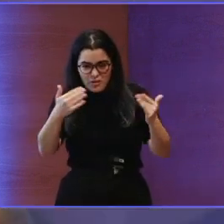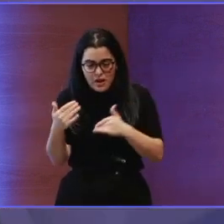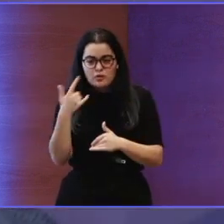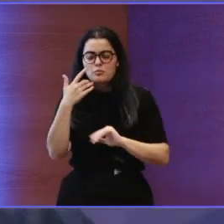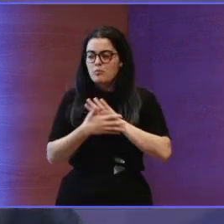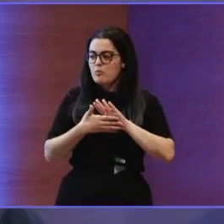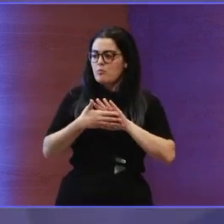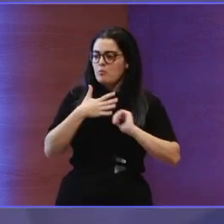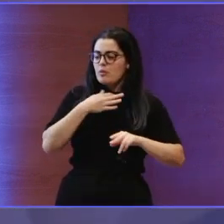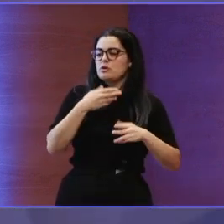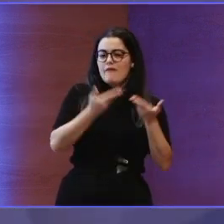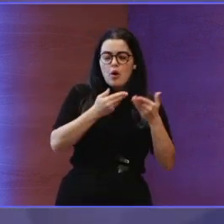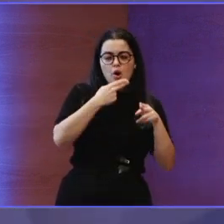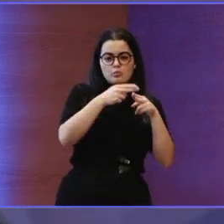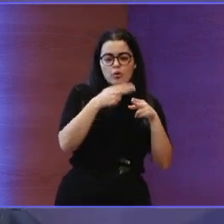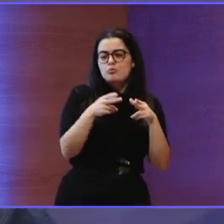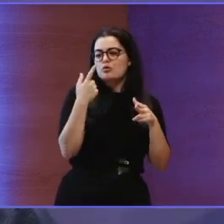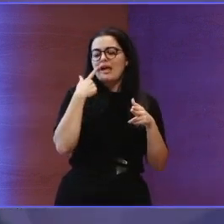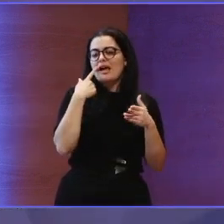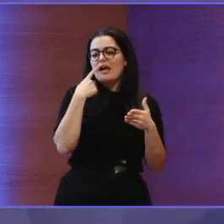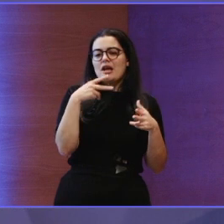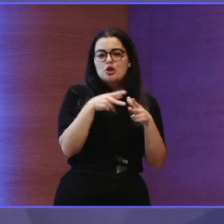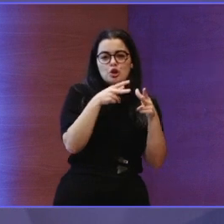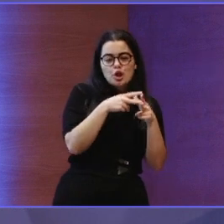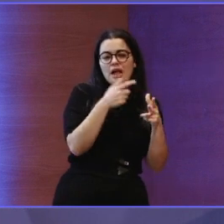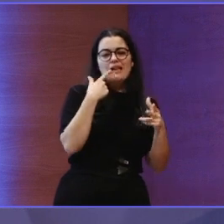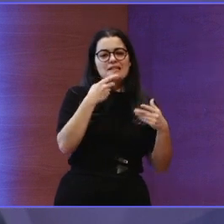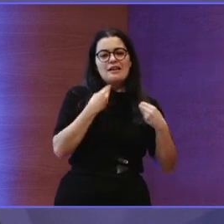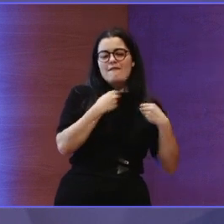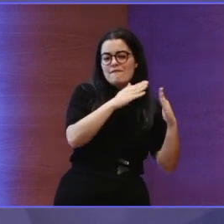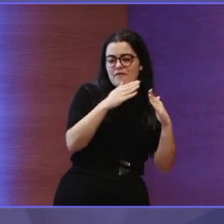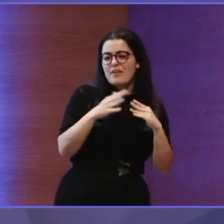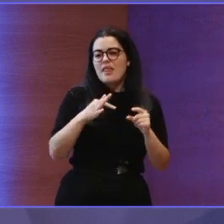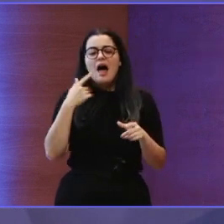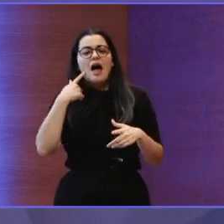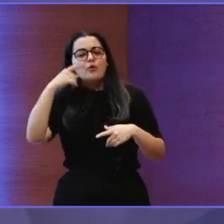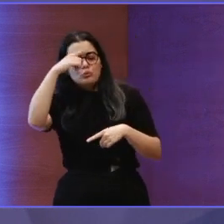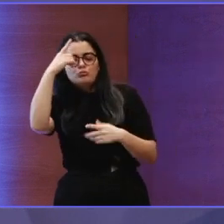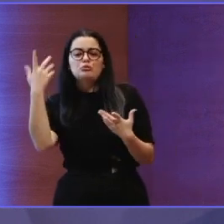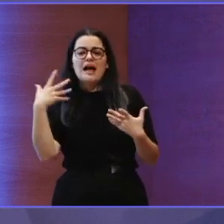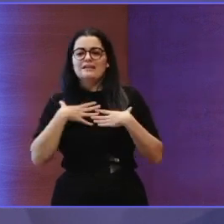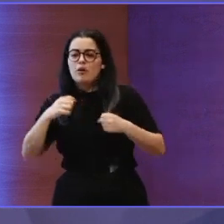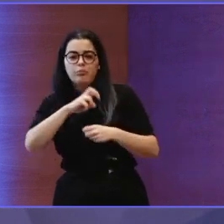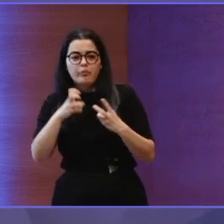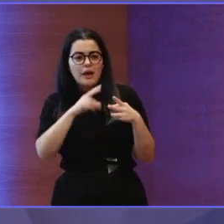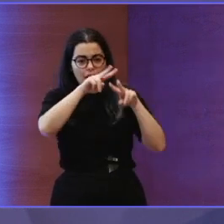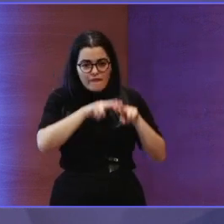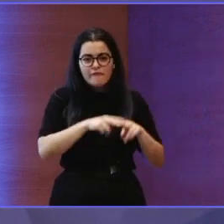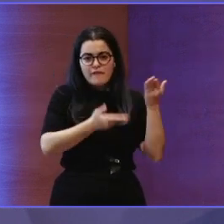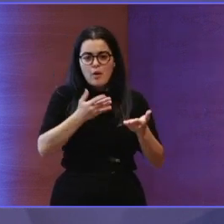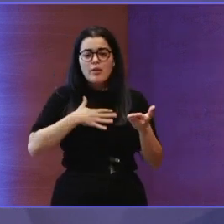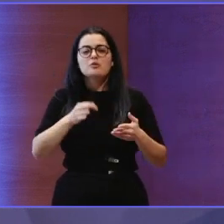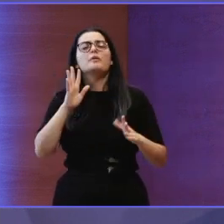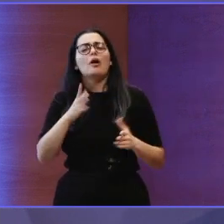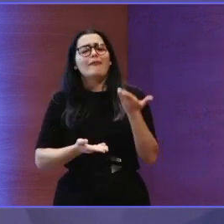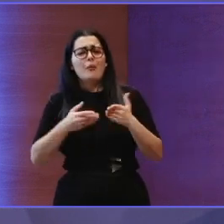inclusión podemos evaluar los servicios de vivienda los servicios de acceso a la salud a la cultura entonces evaluar la inclusión es es tan difícil